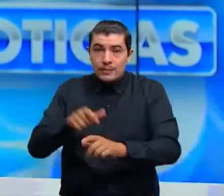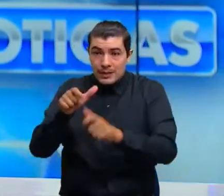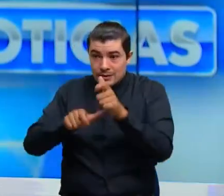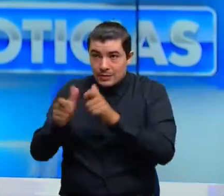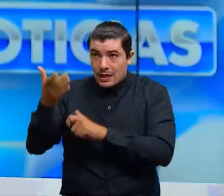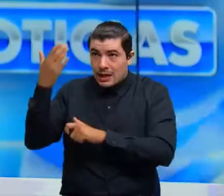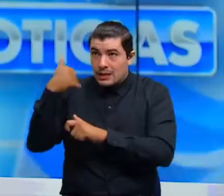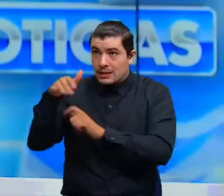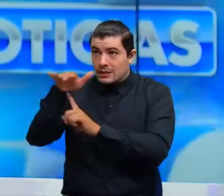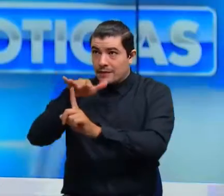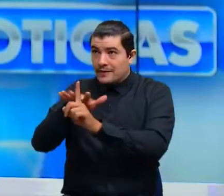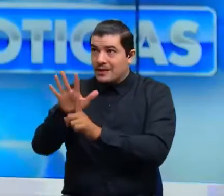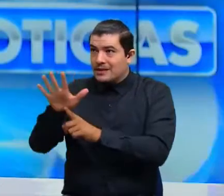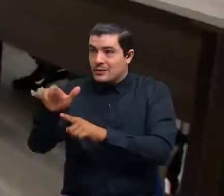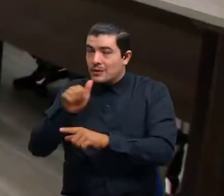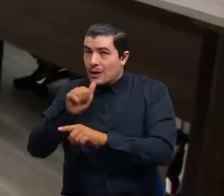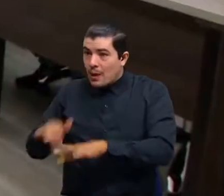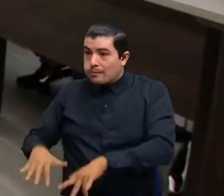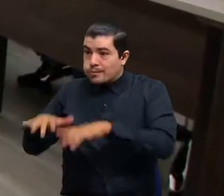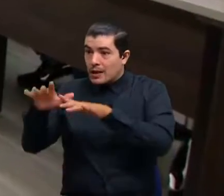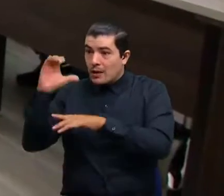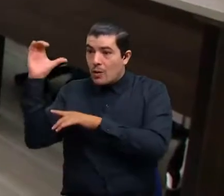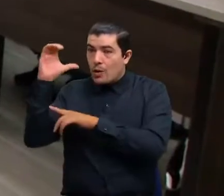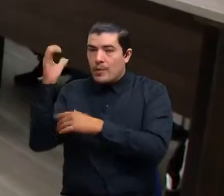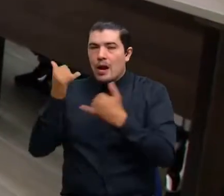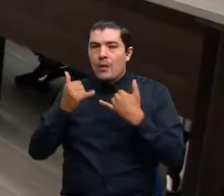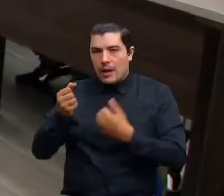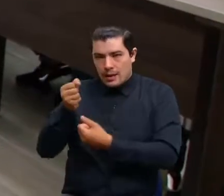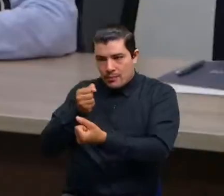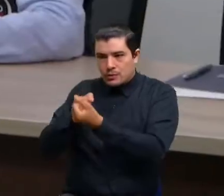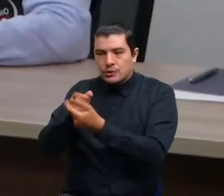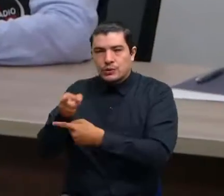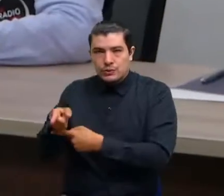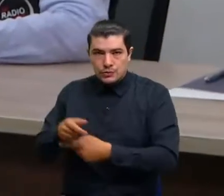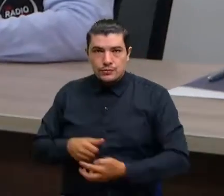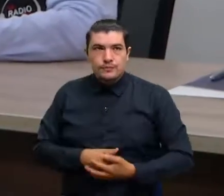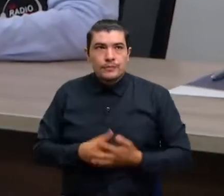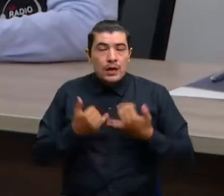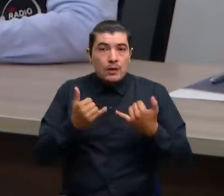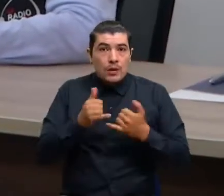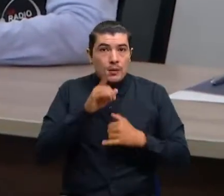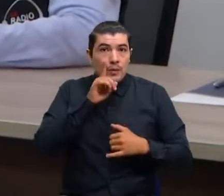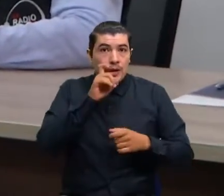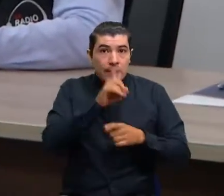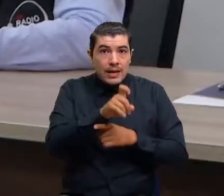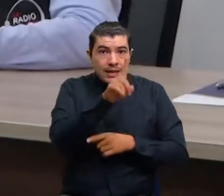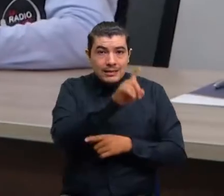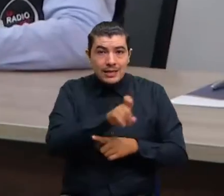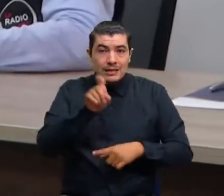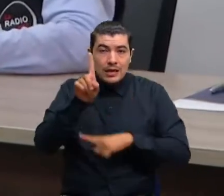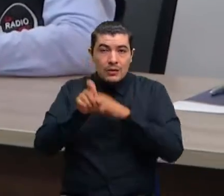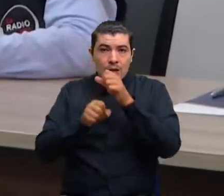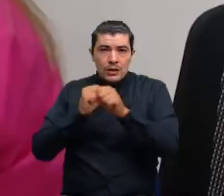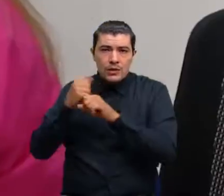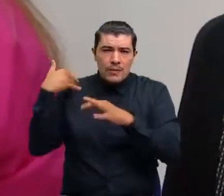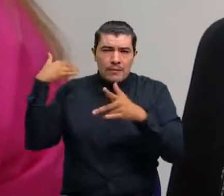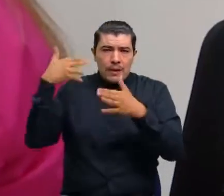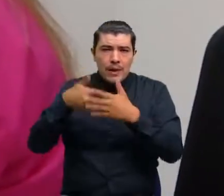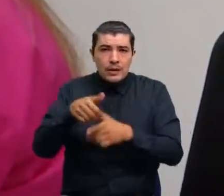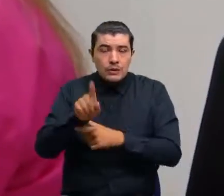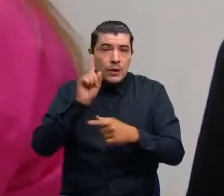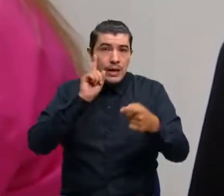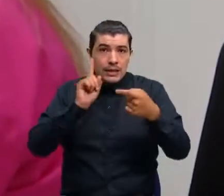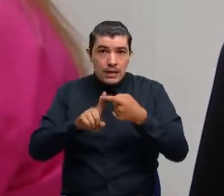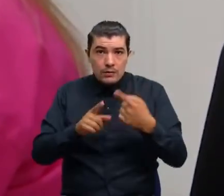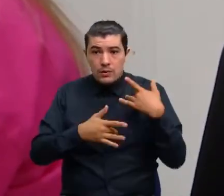inundaciones en el país el banquete del millón llega a bucaramanga en su versión número 61 que tiene como propósito recibir